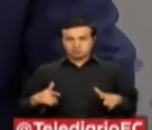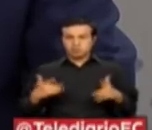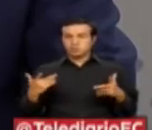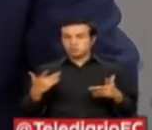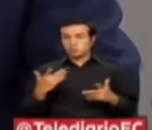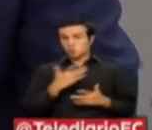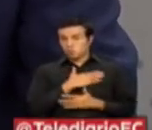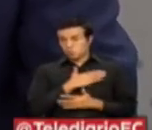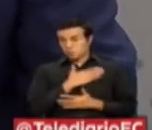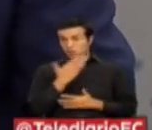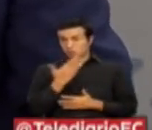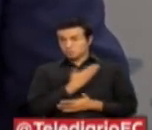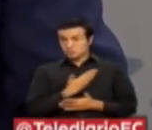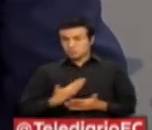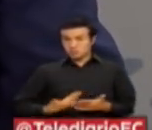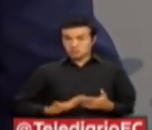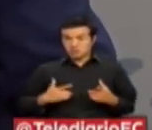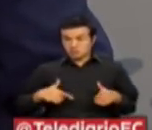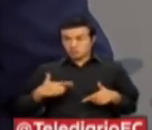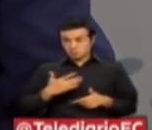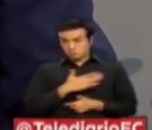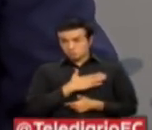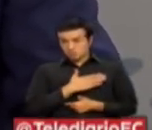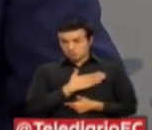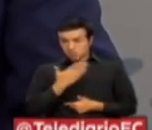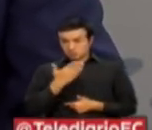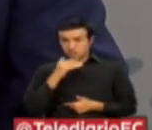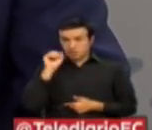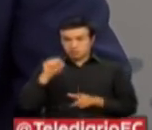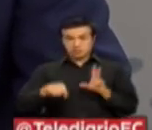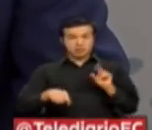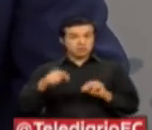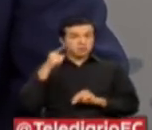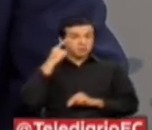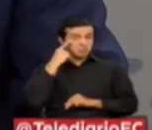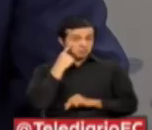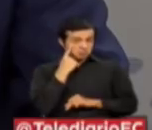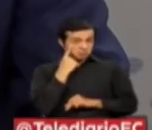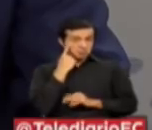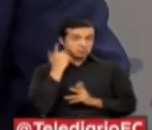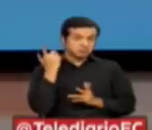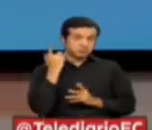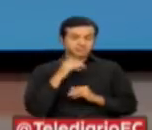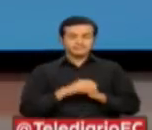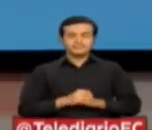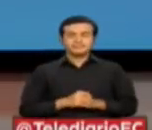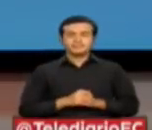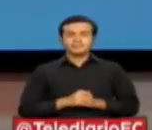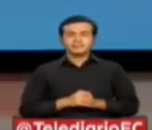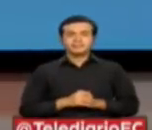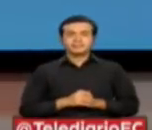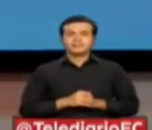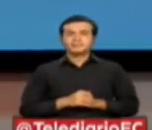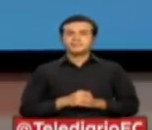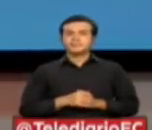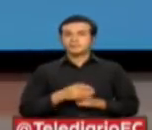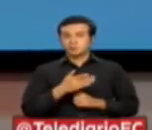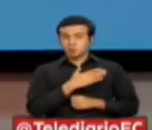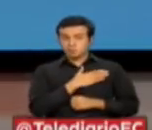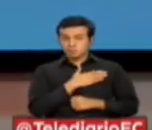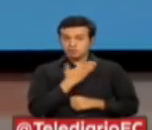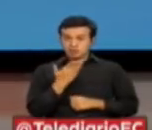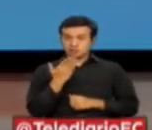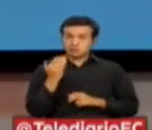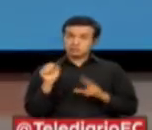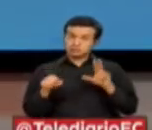¿Le cree al presidente Lenín Moreno? Esto es una pregunta clave. Sí, y es una pregunta dicotómica, ¿le cree sí o no? Que